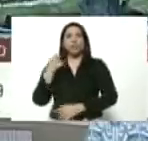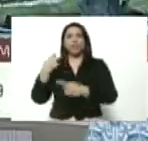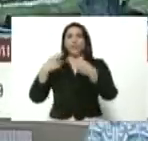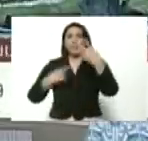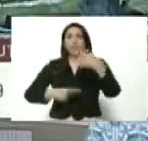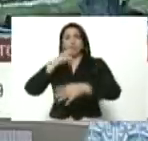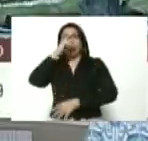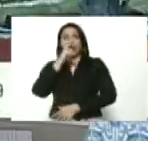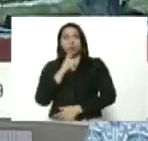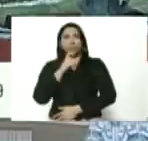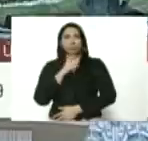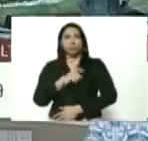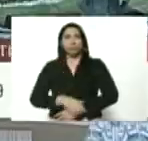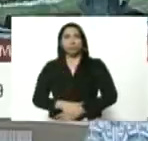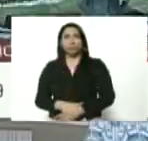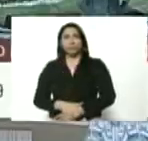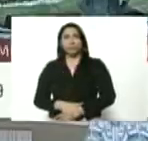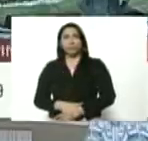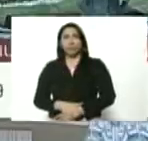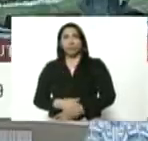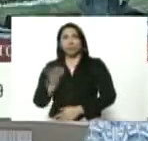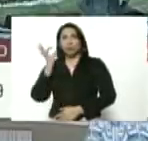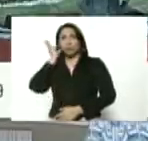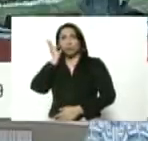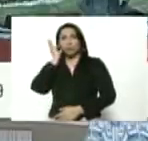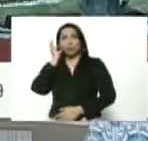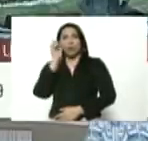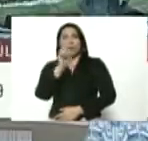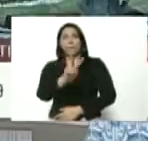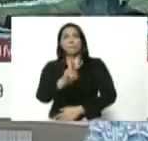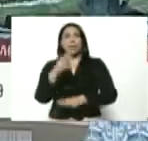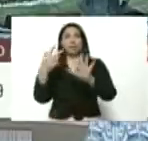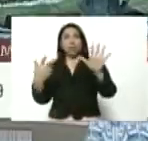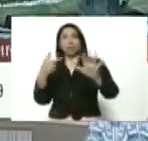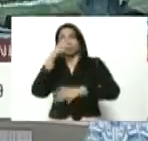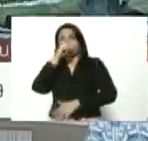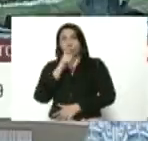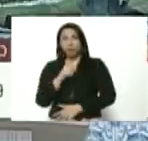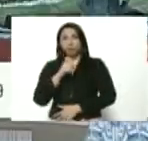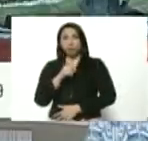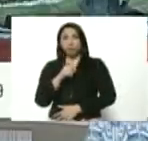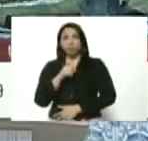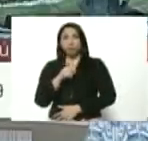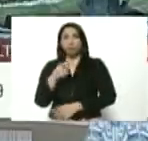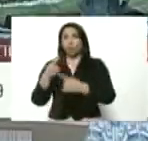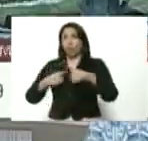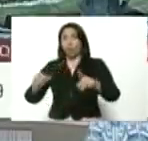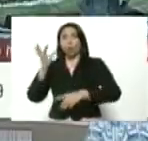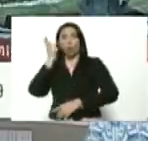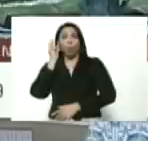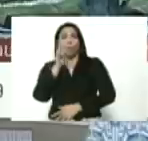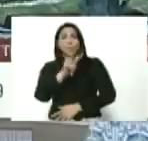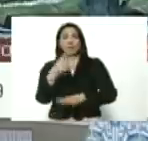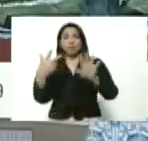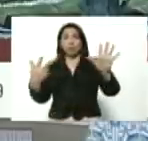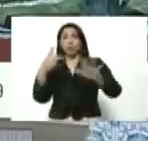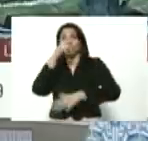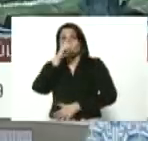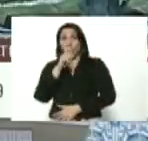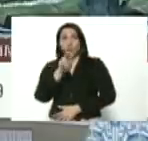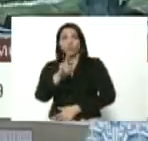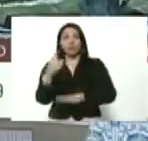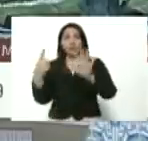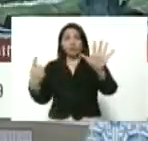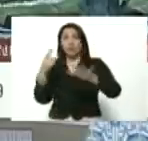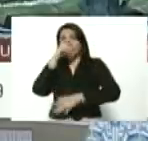edades una mujer de 28 años un hombre de 32 años otra mujer de 28 años hombre de 26 años